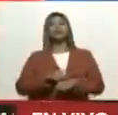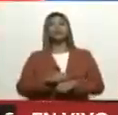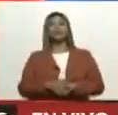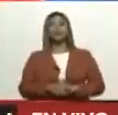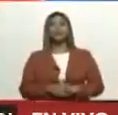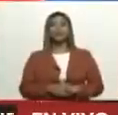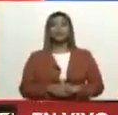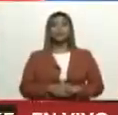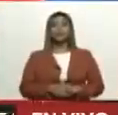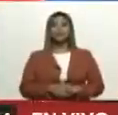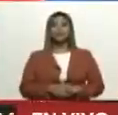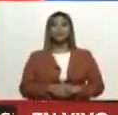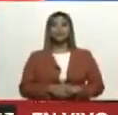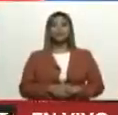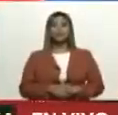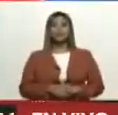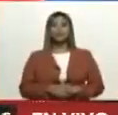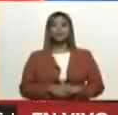ya